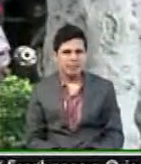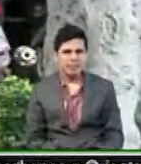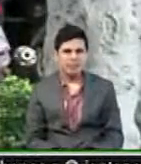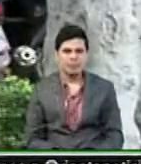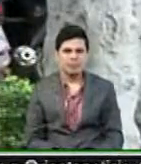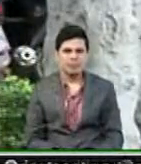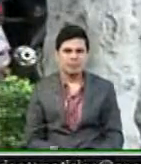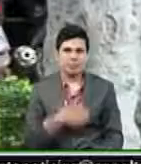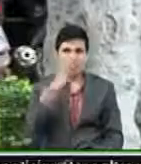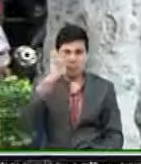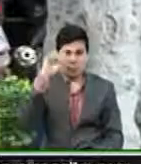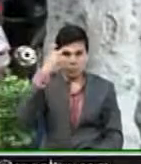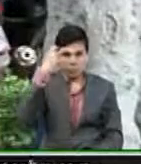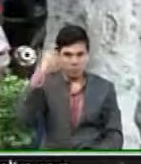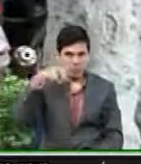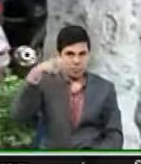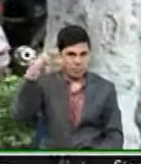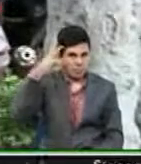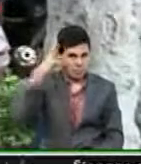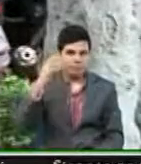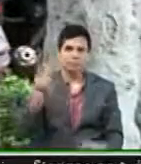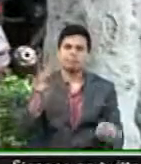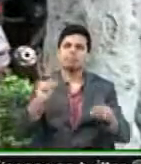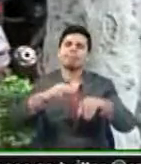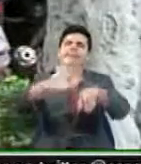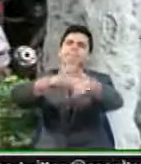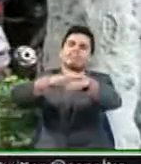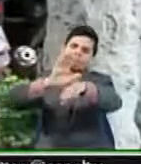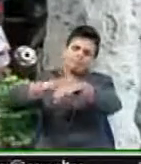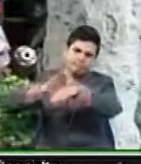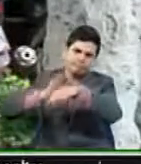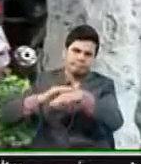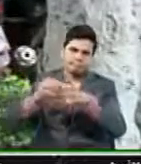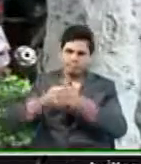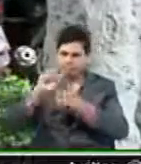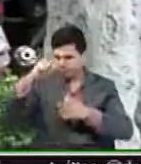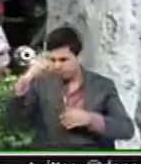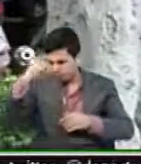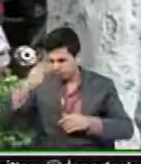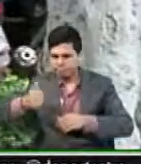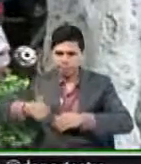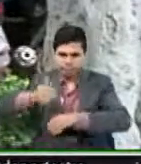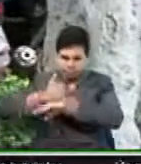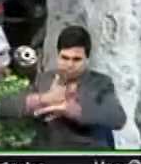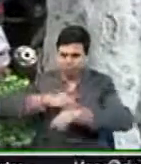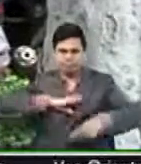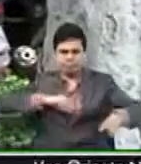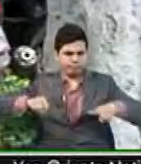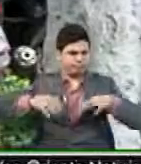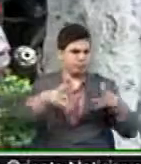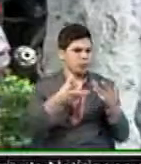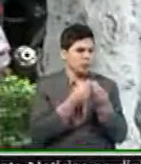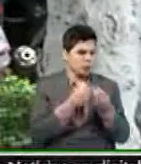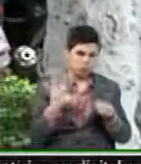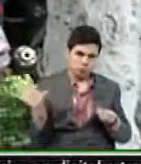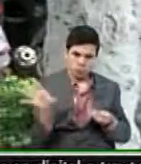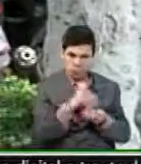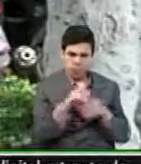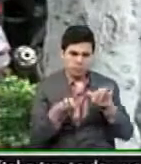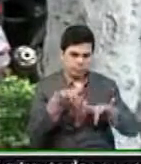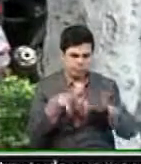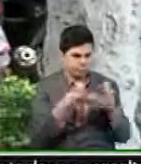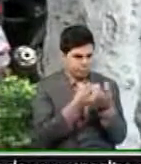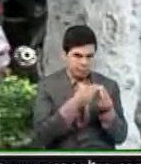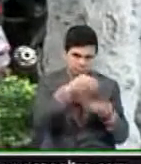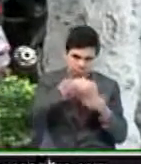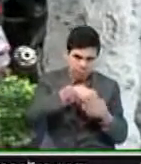El gobernador del norte de Santander también está haciendo llamado a cada uno de sus funcionarios, al igual que el alcalde de esta ciudad, también a sus secretarios de